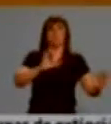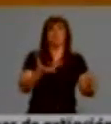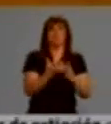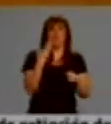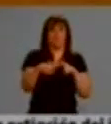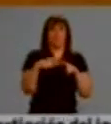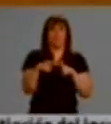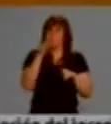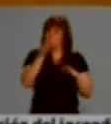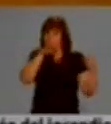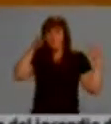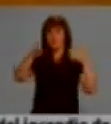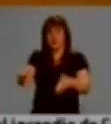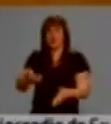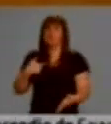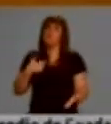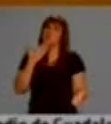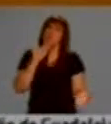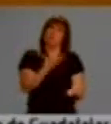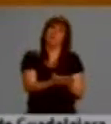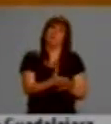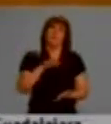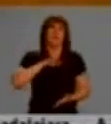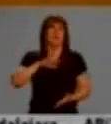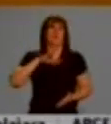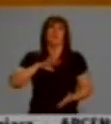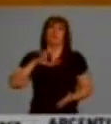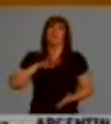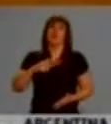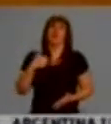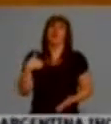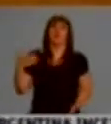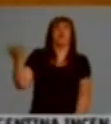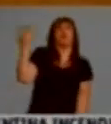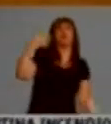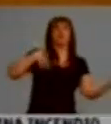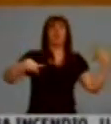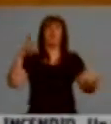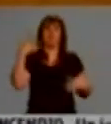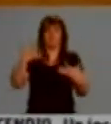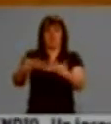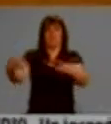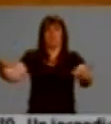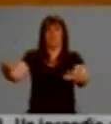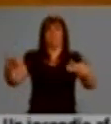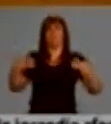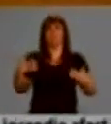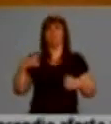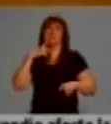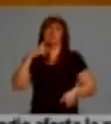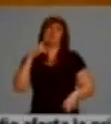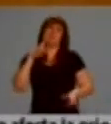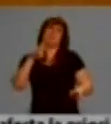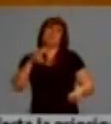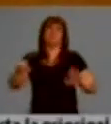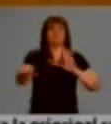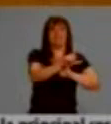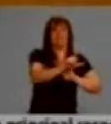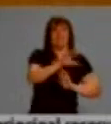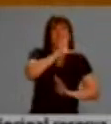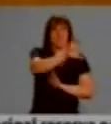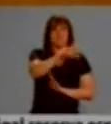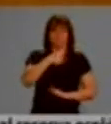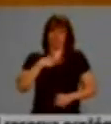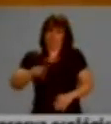materia, le pido que no siga envolviéndose en la expresión chantaje al Estado, confundiéndose a usted mismo con el